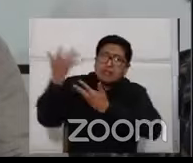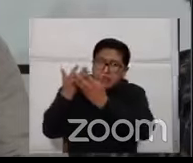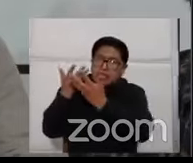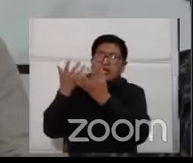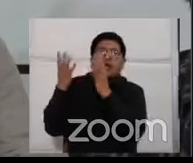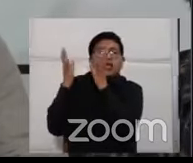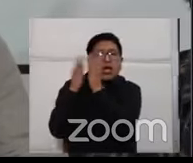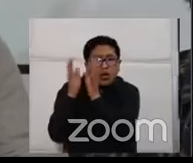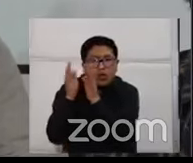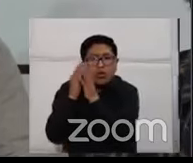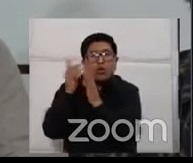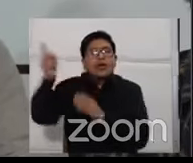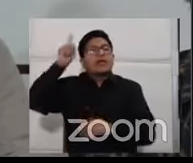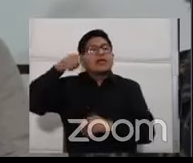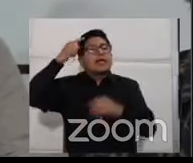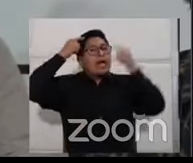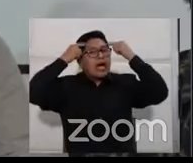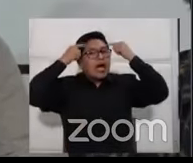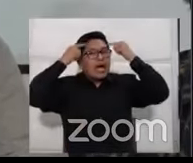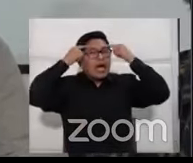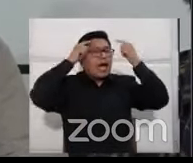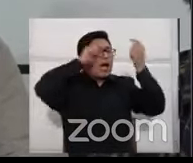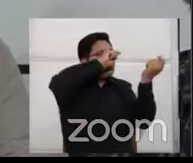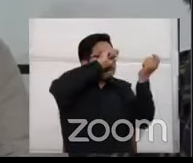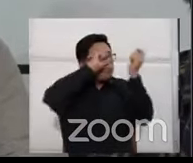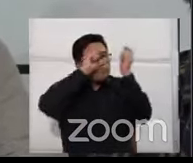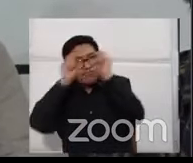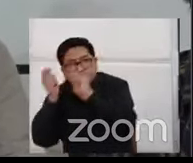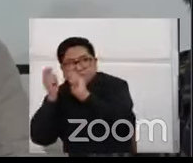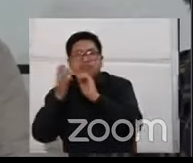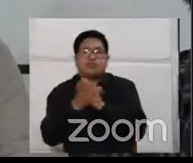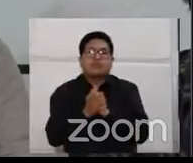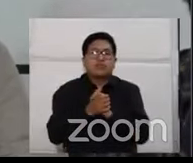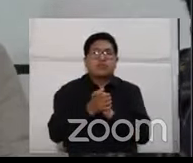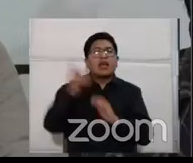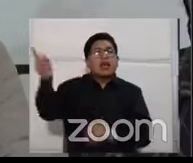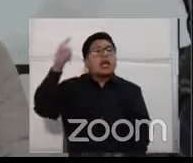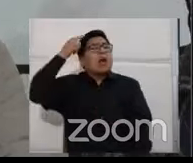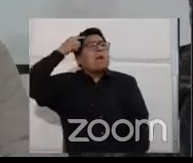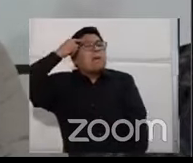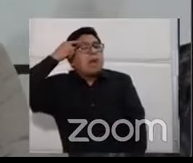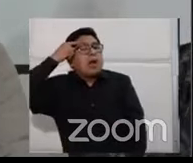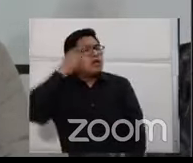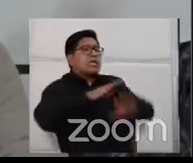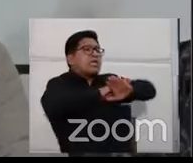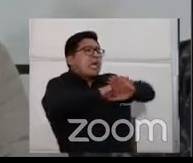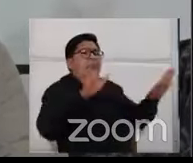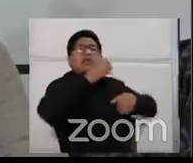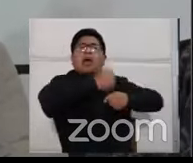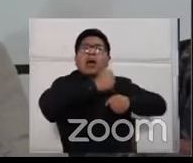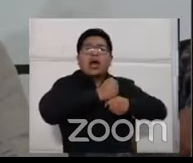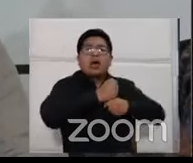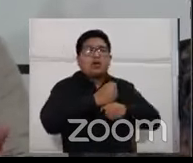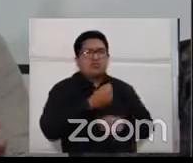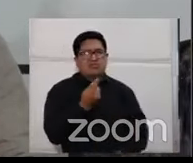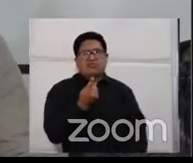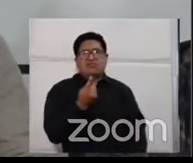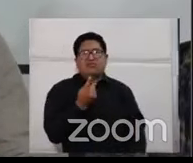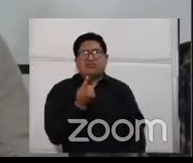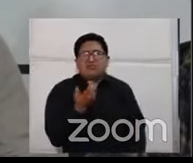les hagamos cambiar el punto de vista y no simplemente quedarse con esa vista adultos centrista que nos dice no trabajen y así no van a